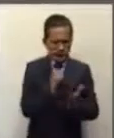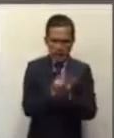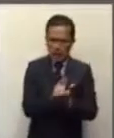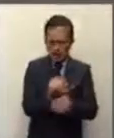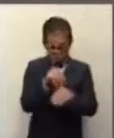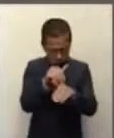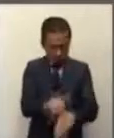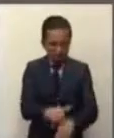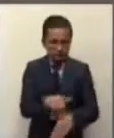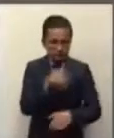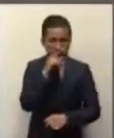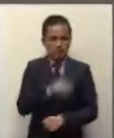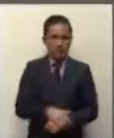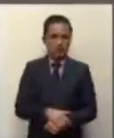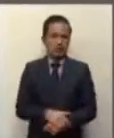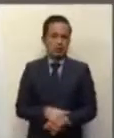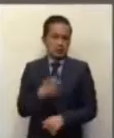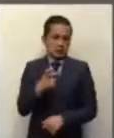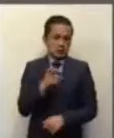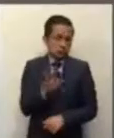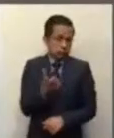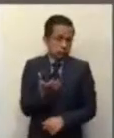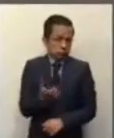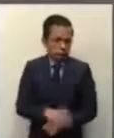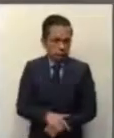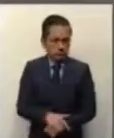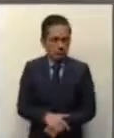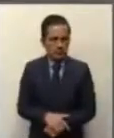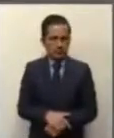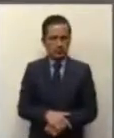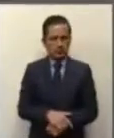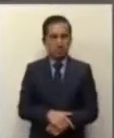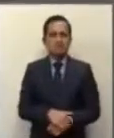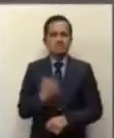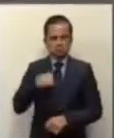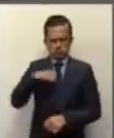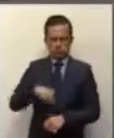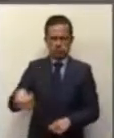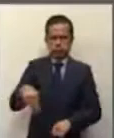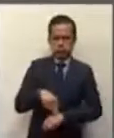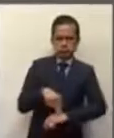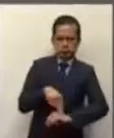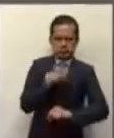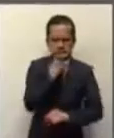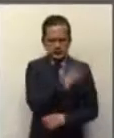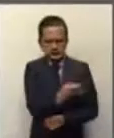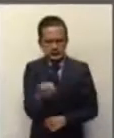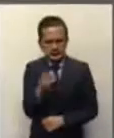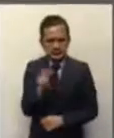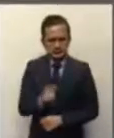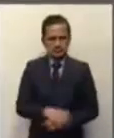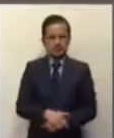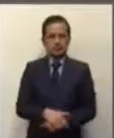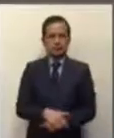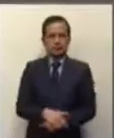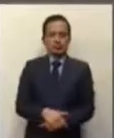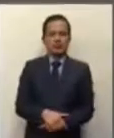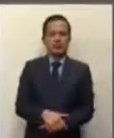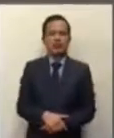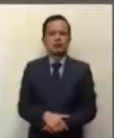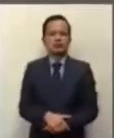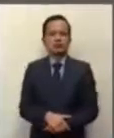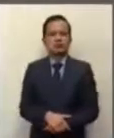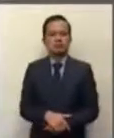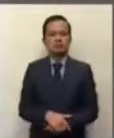materia, es discutible. Les decimos desde esta tribuna que en la próxima consulta a la ciudadanía